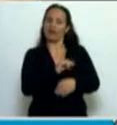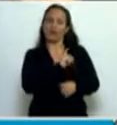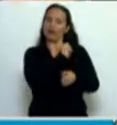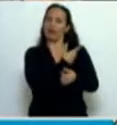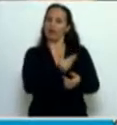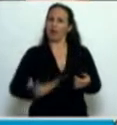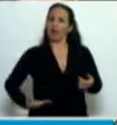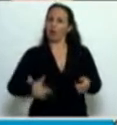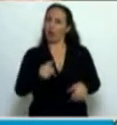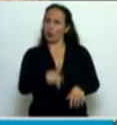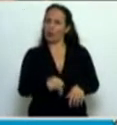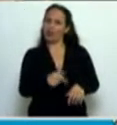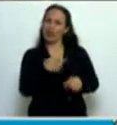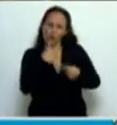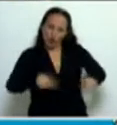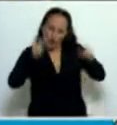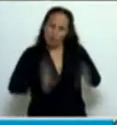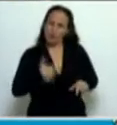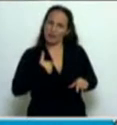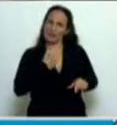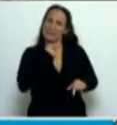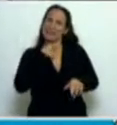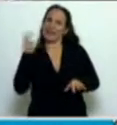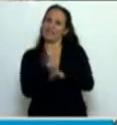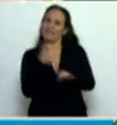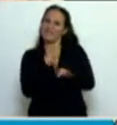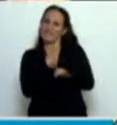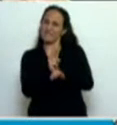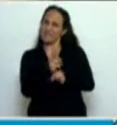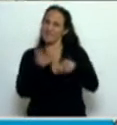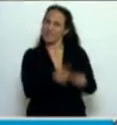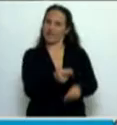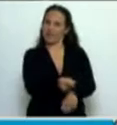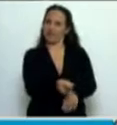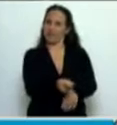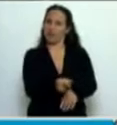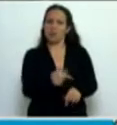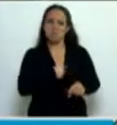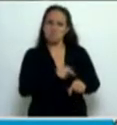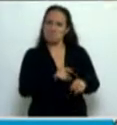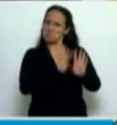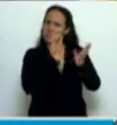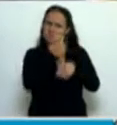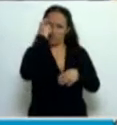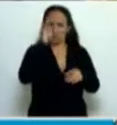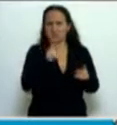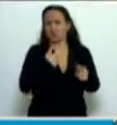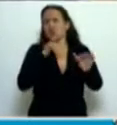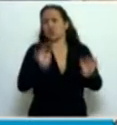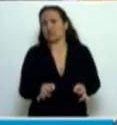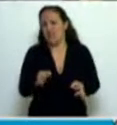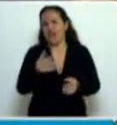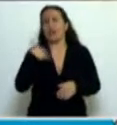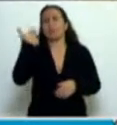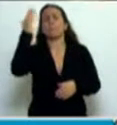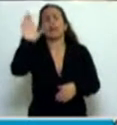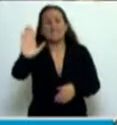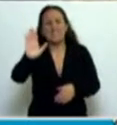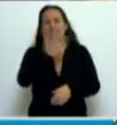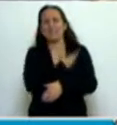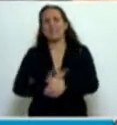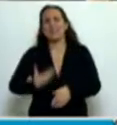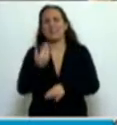de la mayoría especial de los dos tercios. Yo diría, también tiene más bien un valor simbólico de